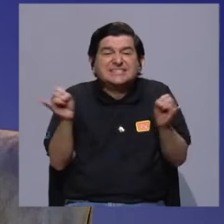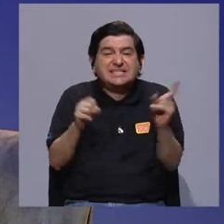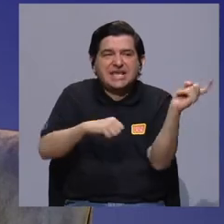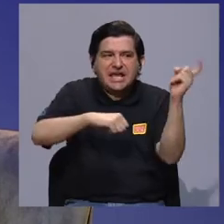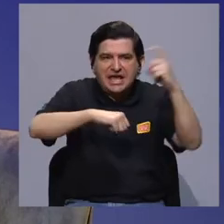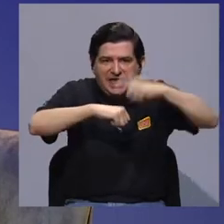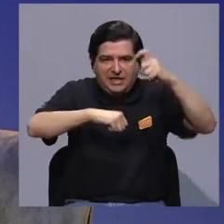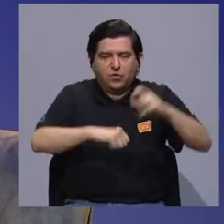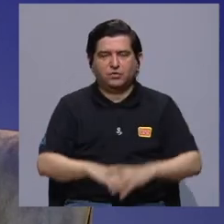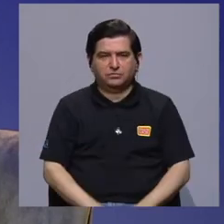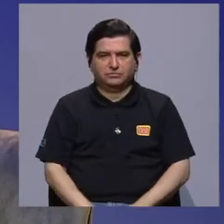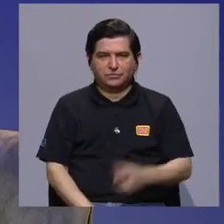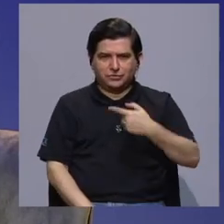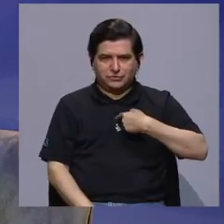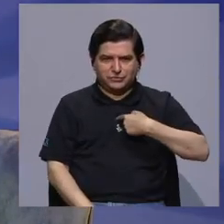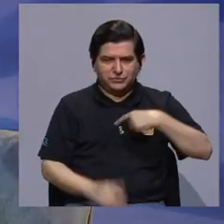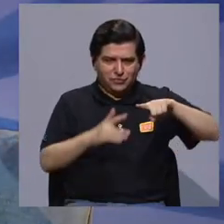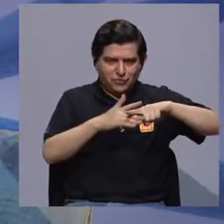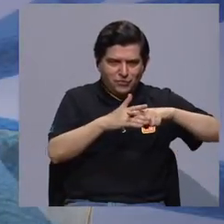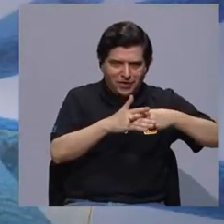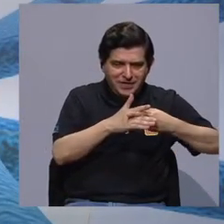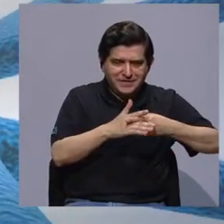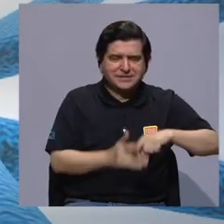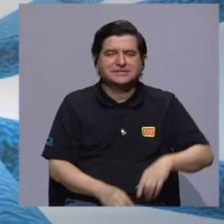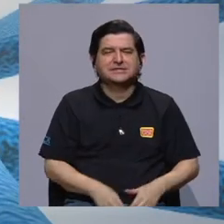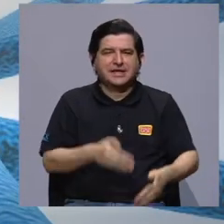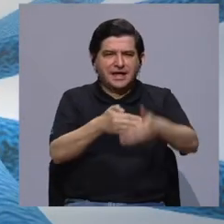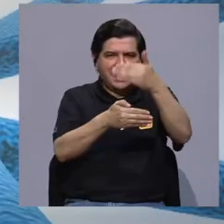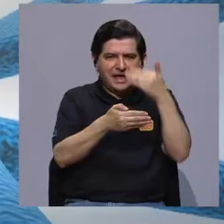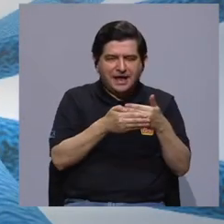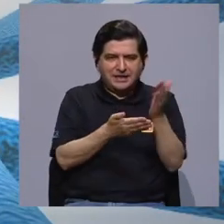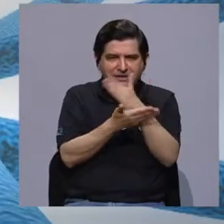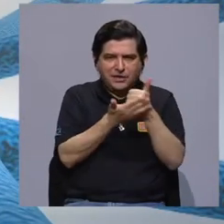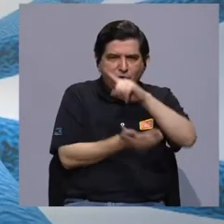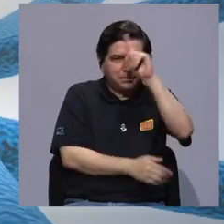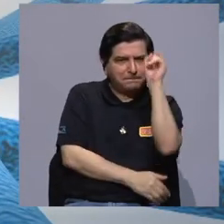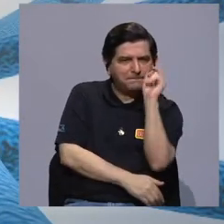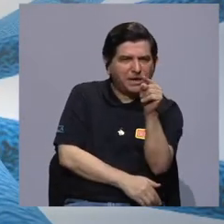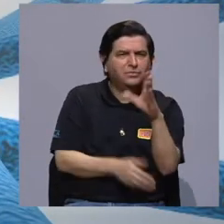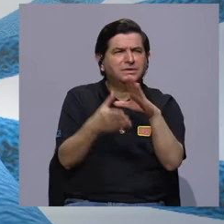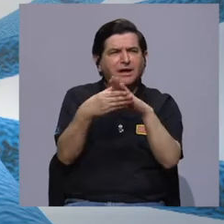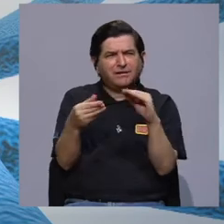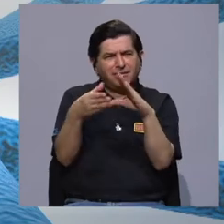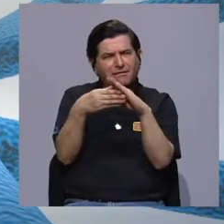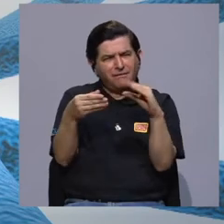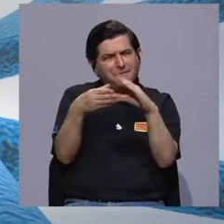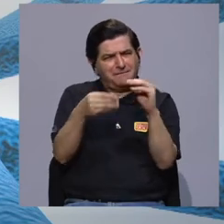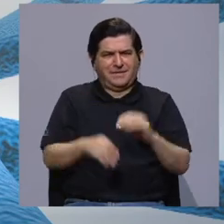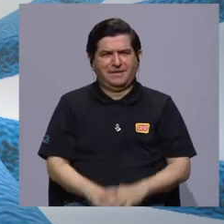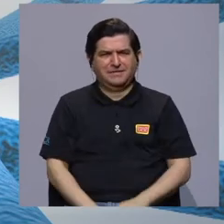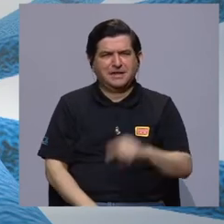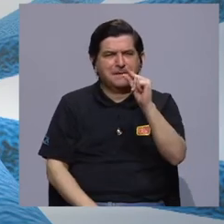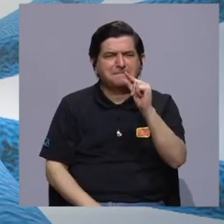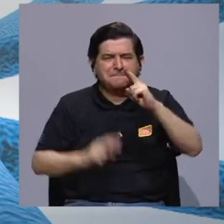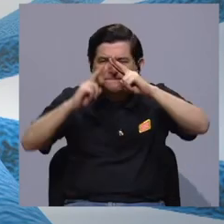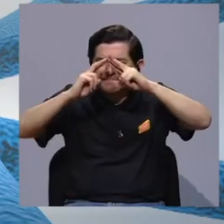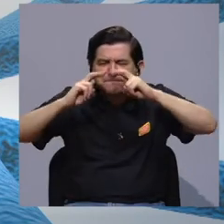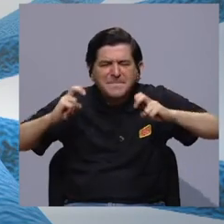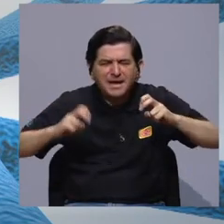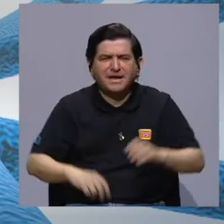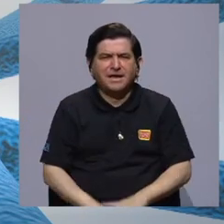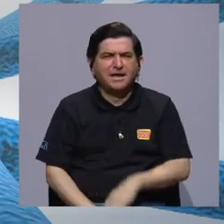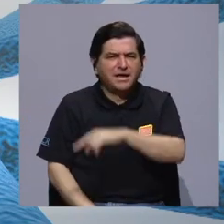aguijón. Adrián, lo introdujimos en el segmento anterior. Coméntenos un